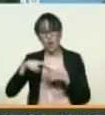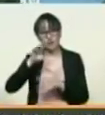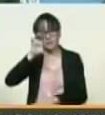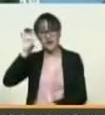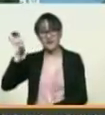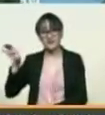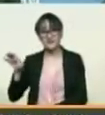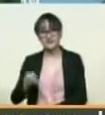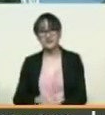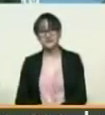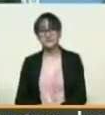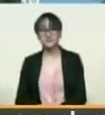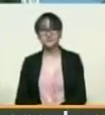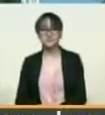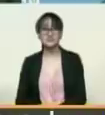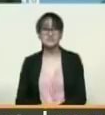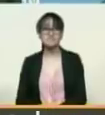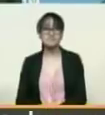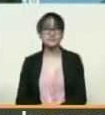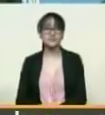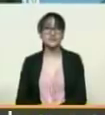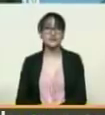etc. Y fue